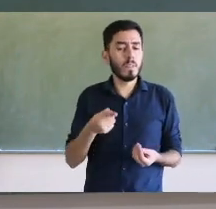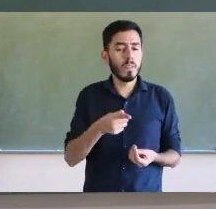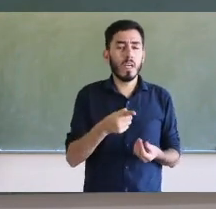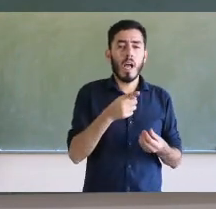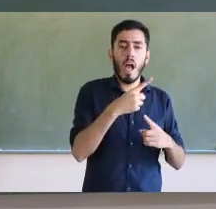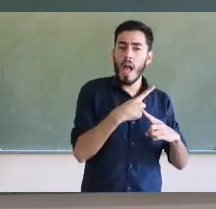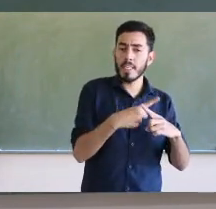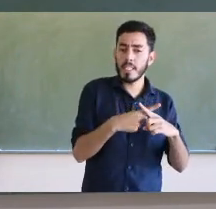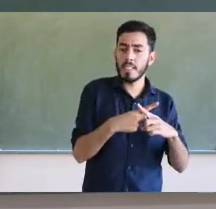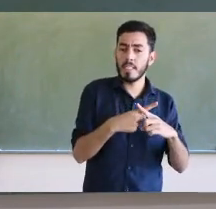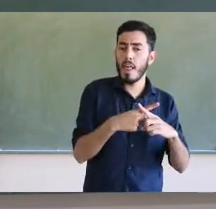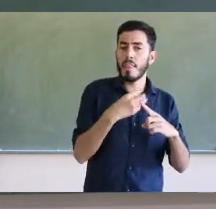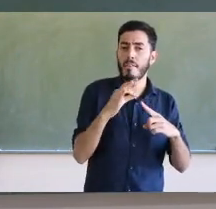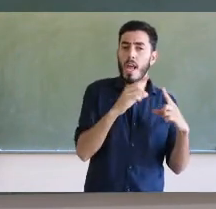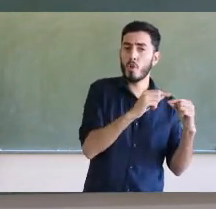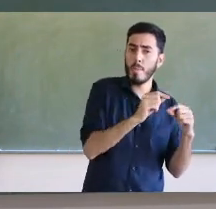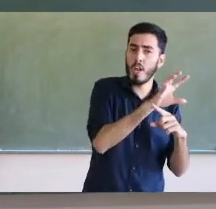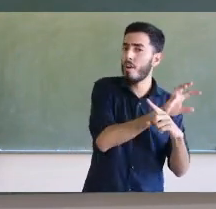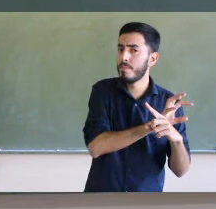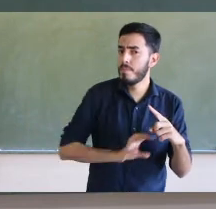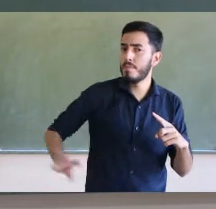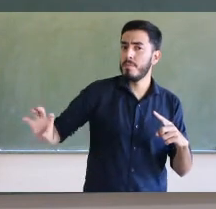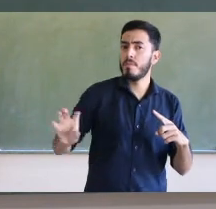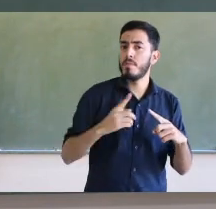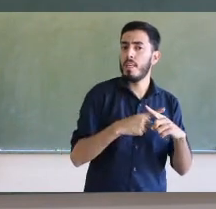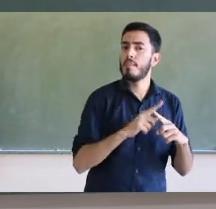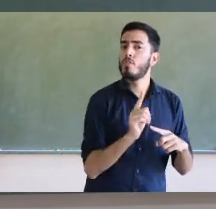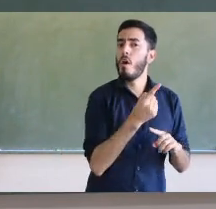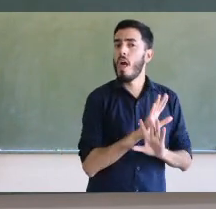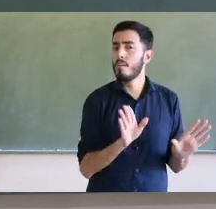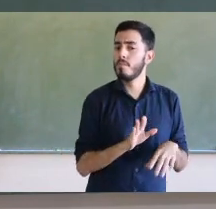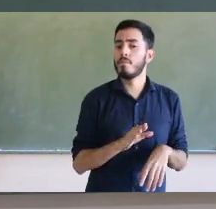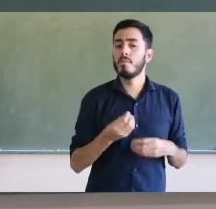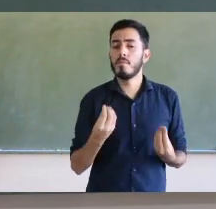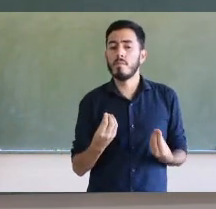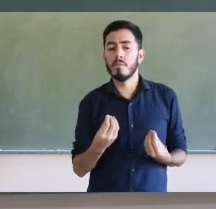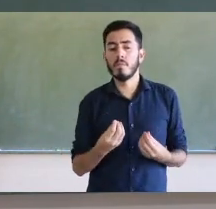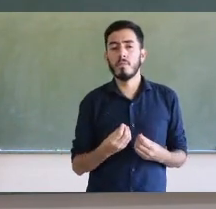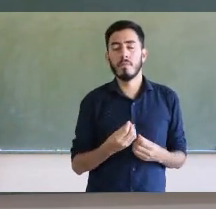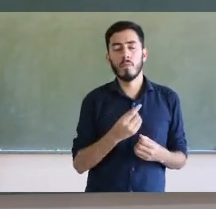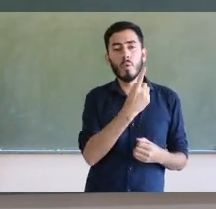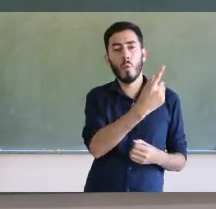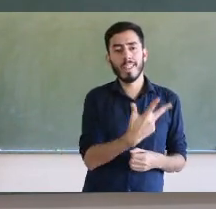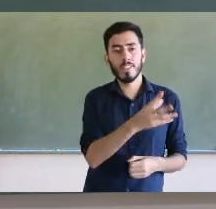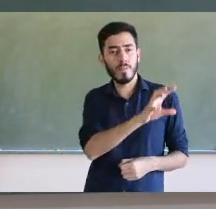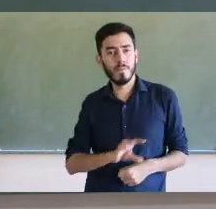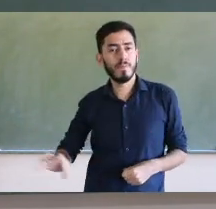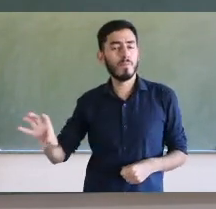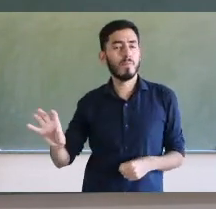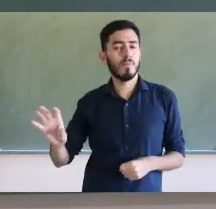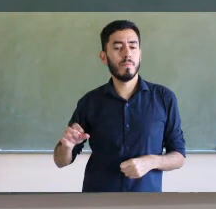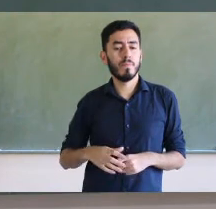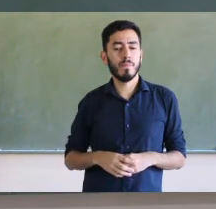a la x despejarla. ¿Qué significa sacar el 1 tercio que está al lado de la x? Sabemos que siempre